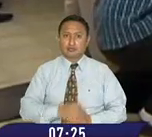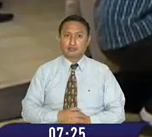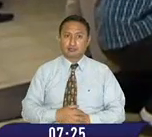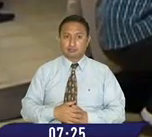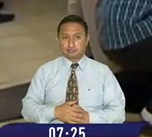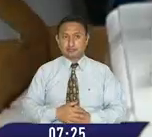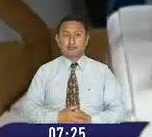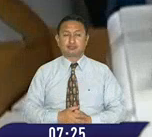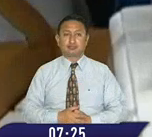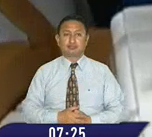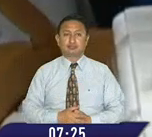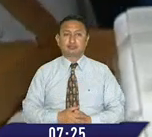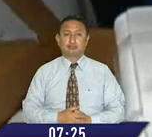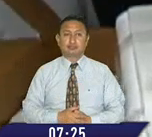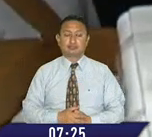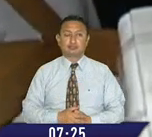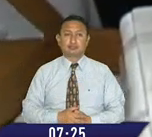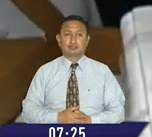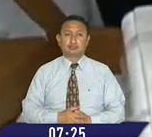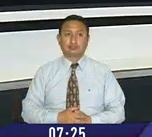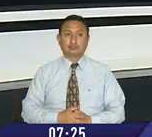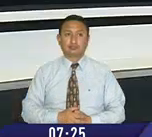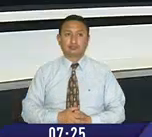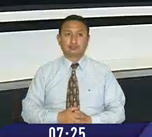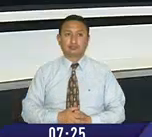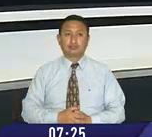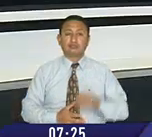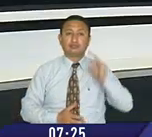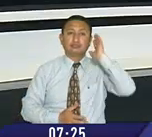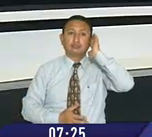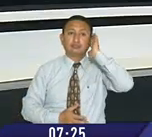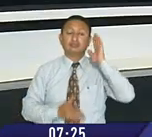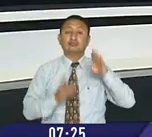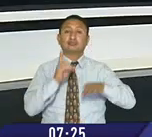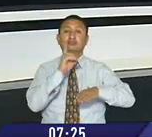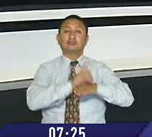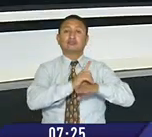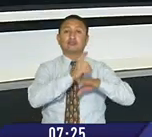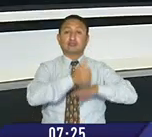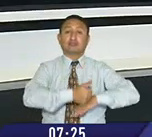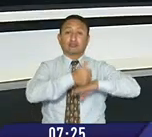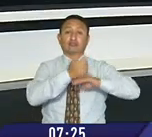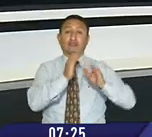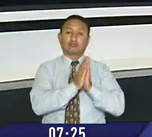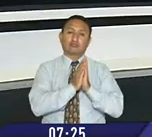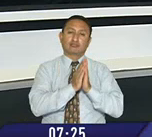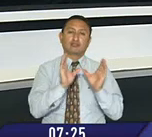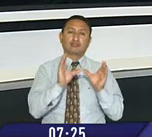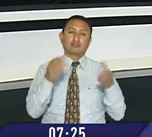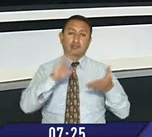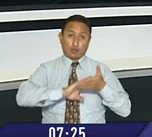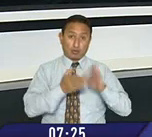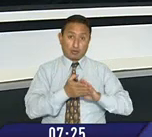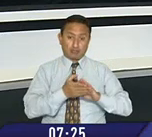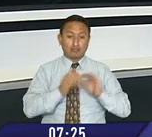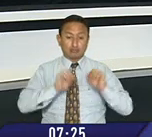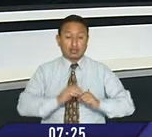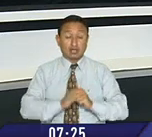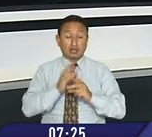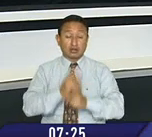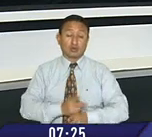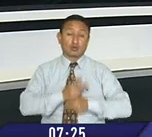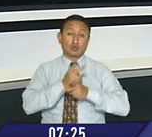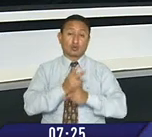Informó Héctor Romero. Médicos y autoridades exhortan a la comunidad para continuar implementando cuidados de